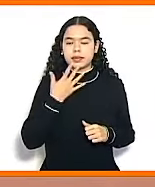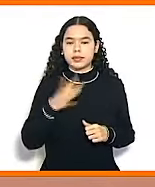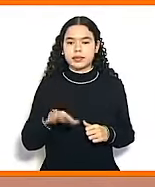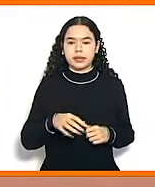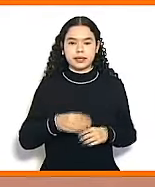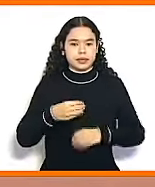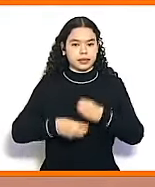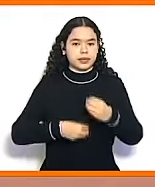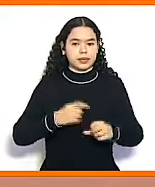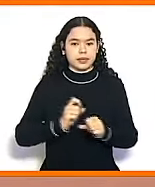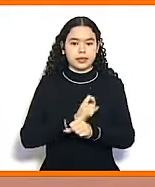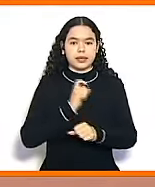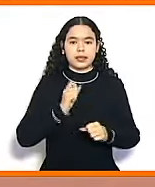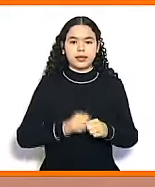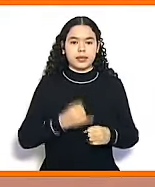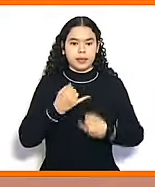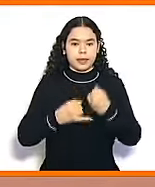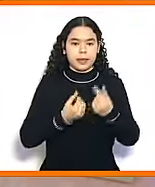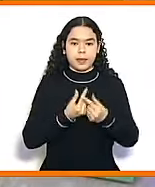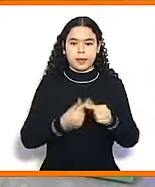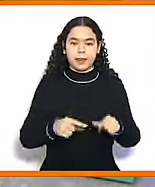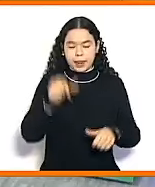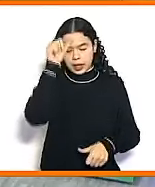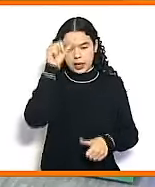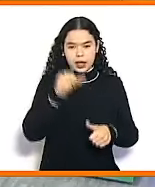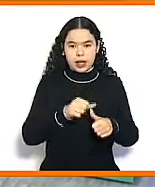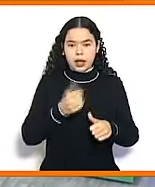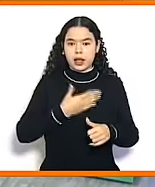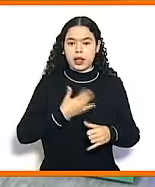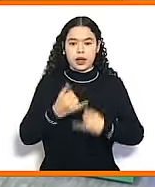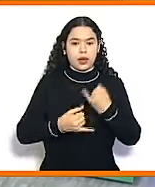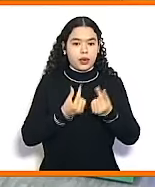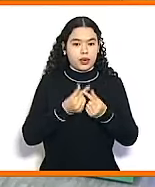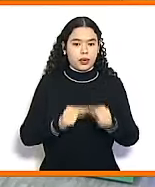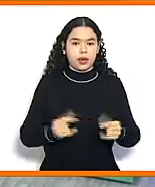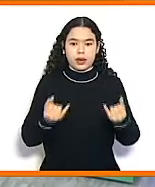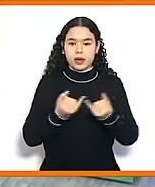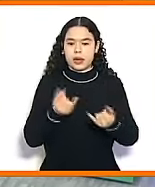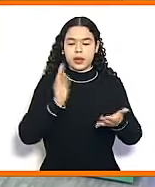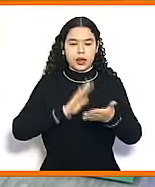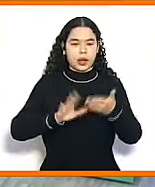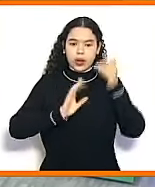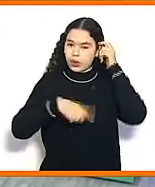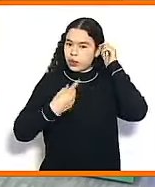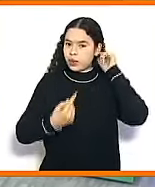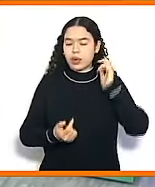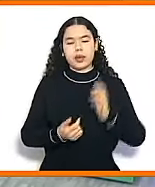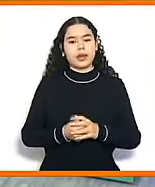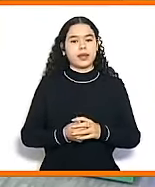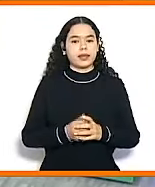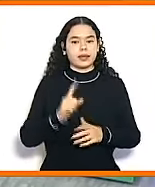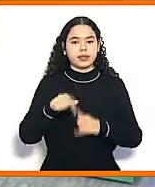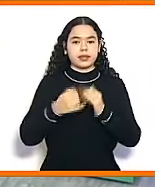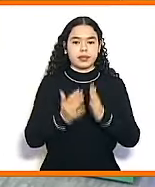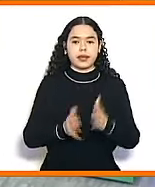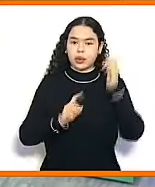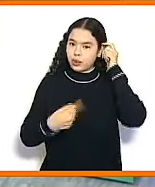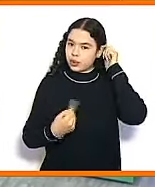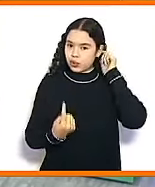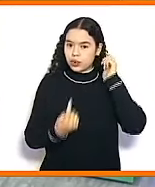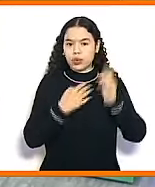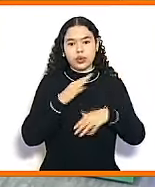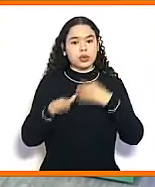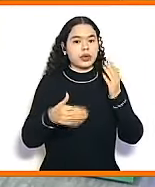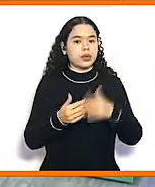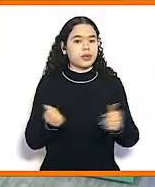esfera favorita es jugada gratis te recuerdo que tienes una jugada gratis por el mismo monto que invertiste en diaria pero si eres jugador para más uno